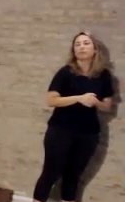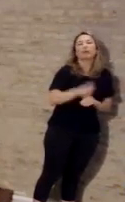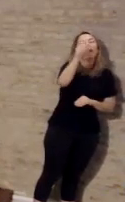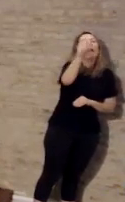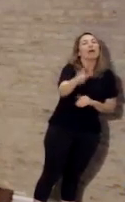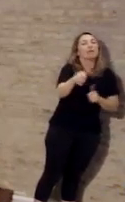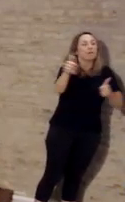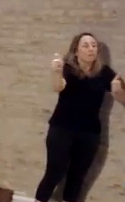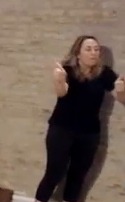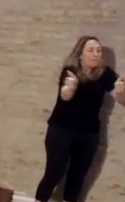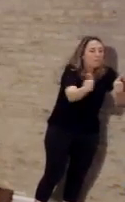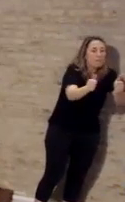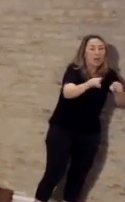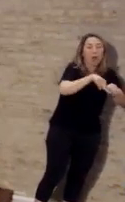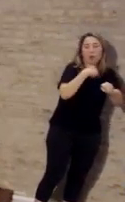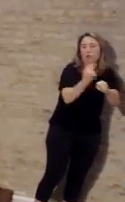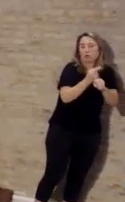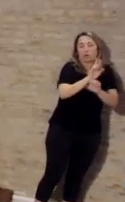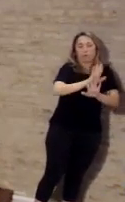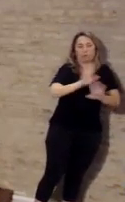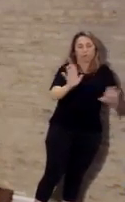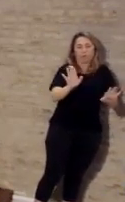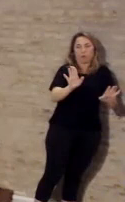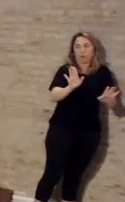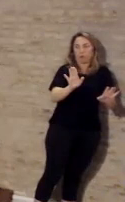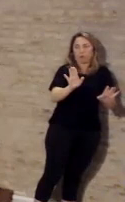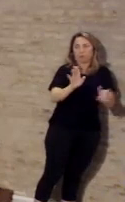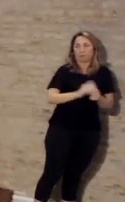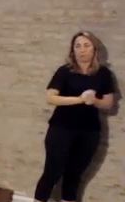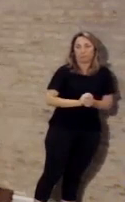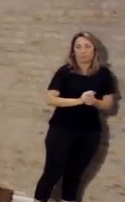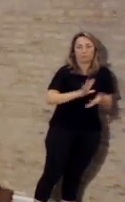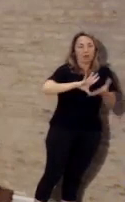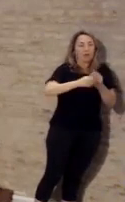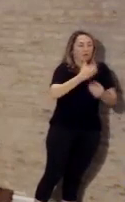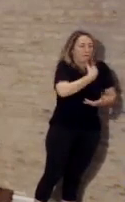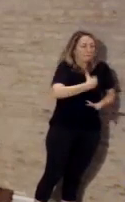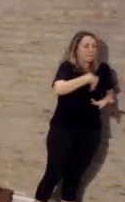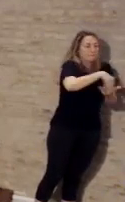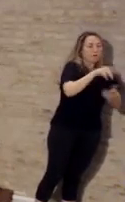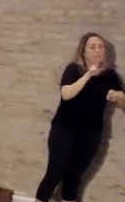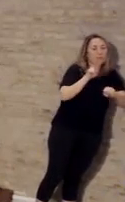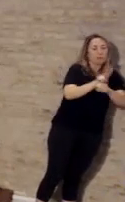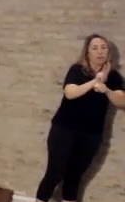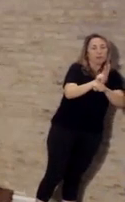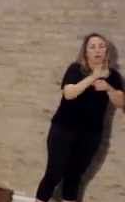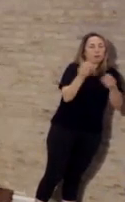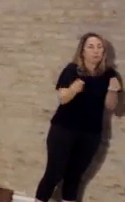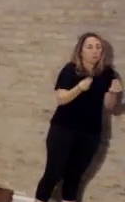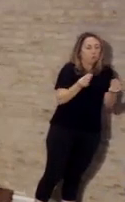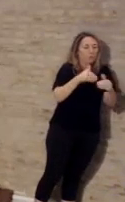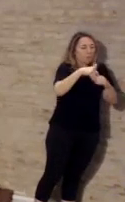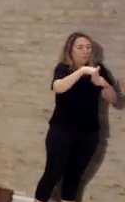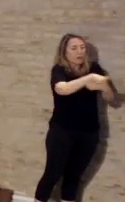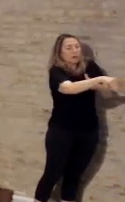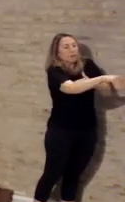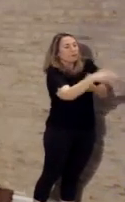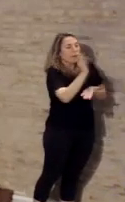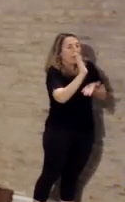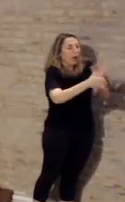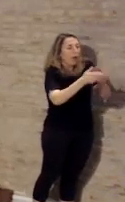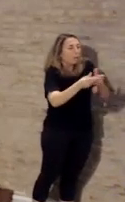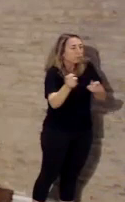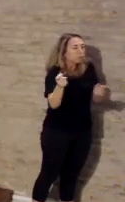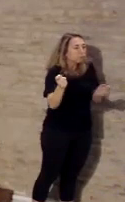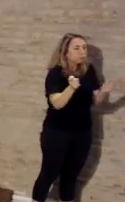dicen bueno no tal persona no se puede acercar a vos para que no te sí medas que toma estado para evitar que después